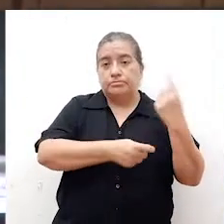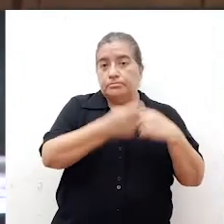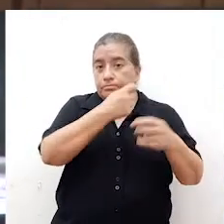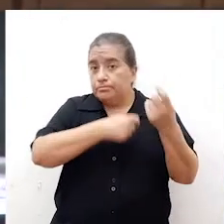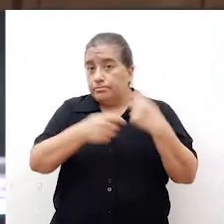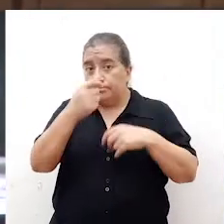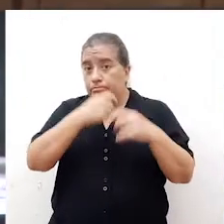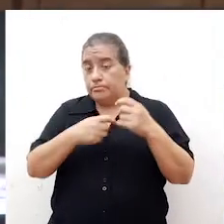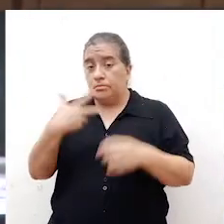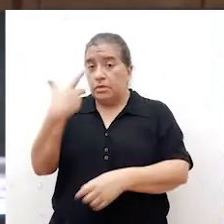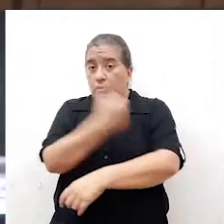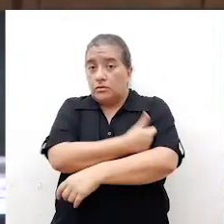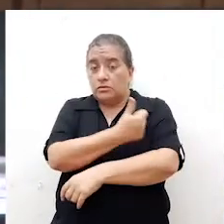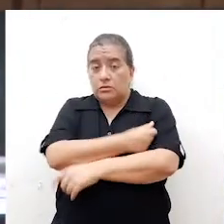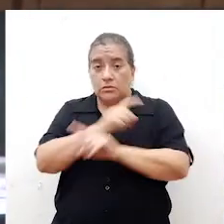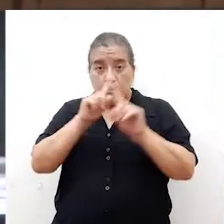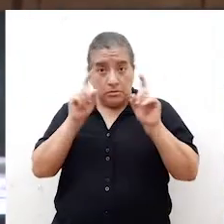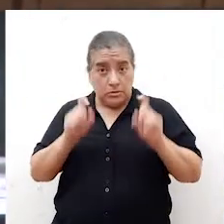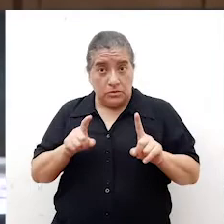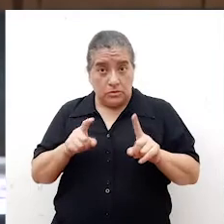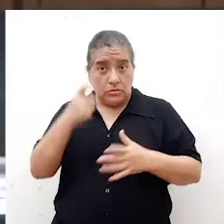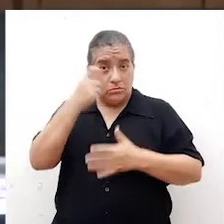plan de vacunación.